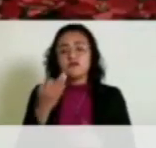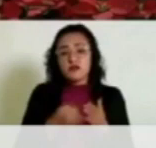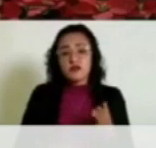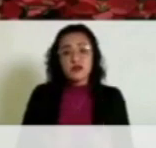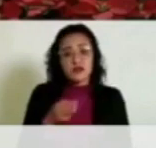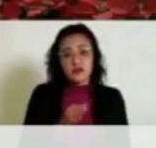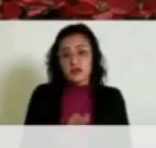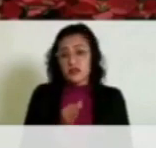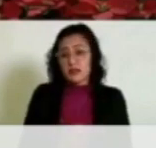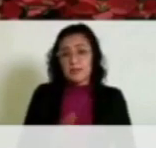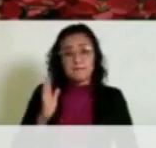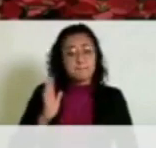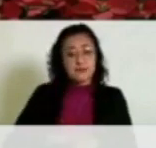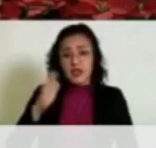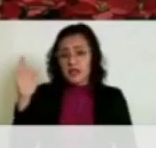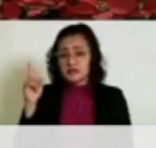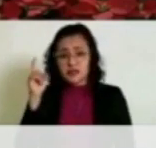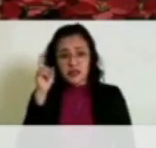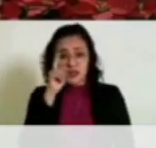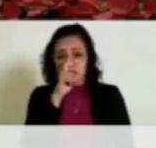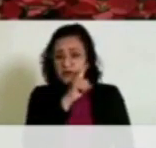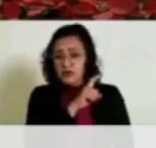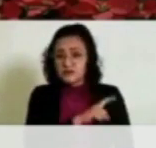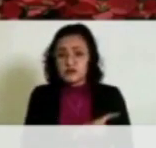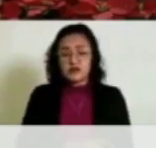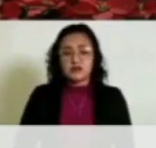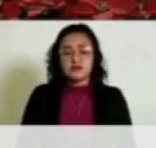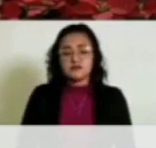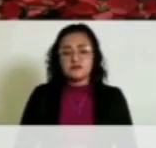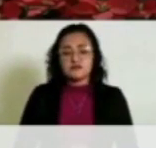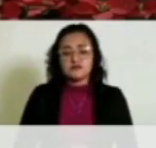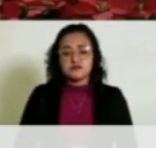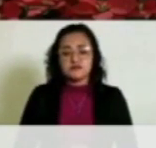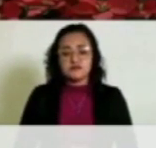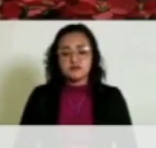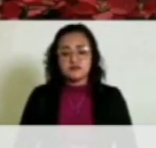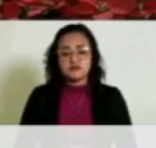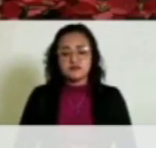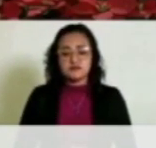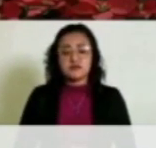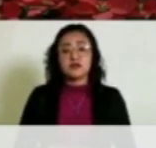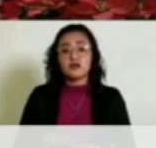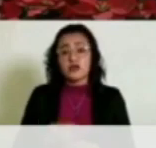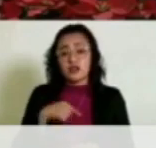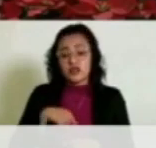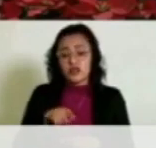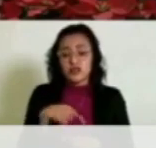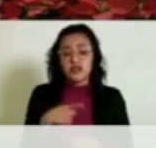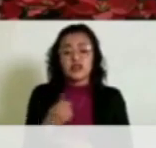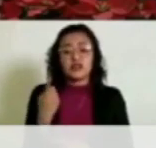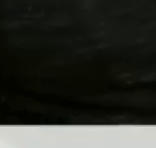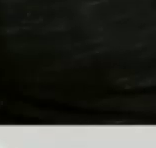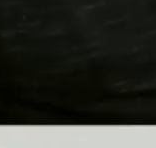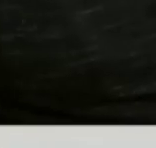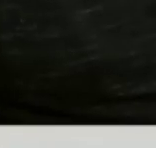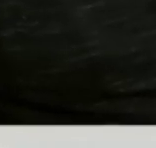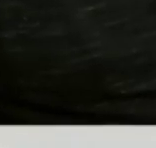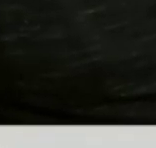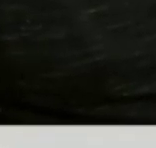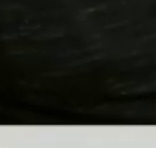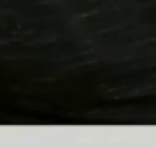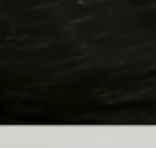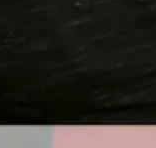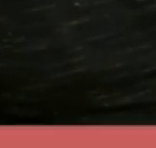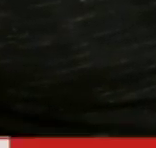complicado el período de siembra no y sus fiestas el